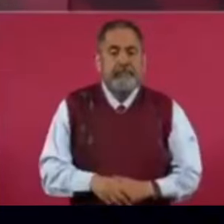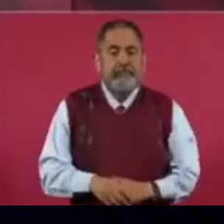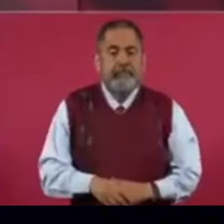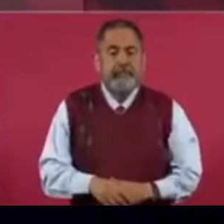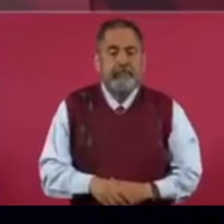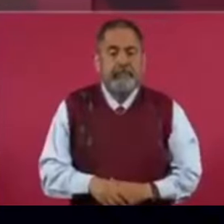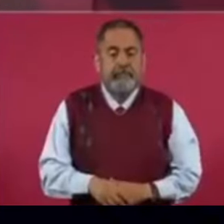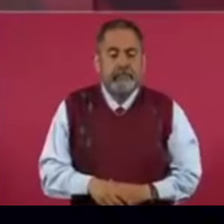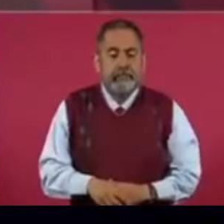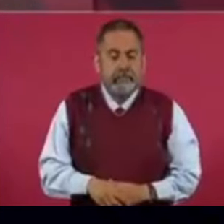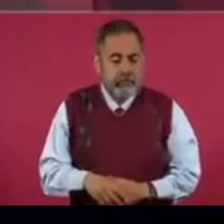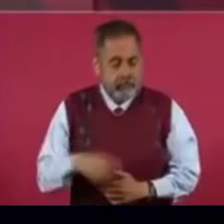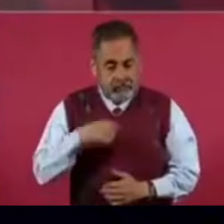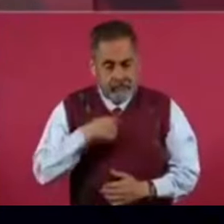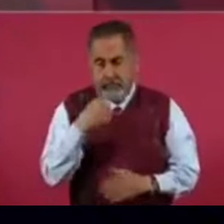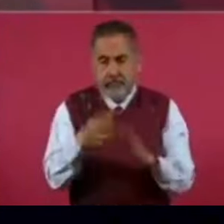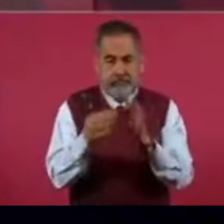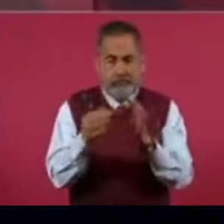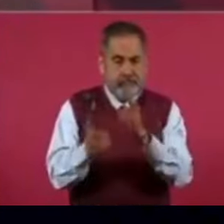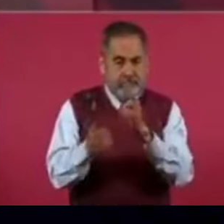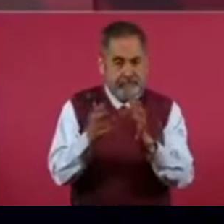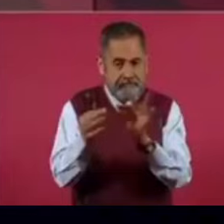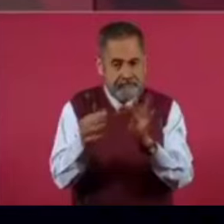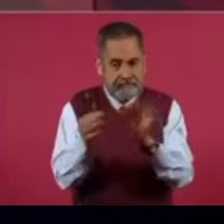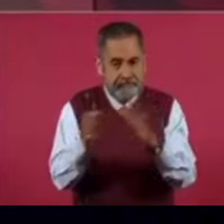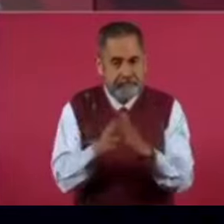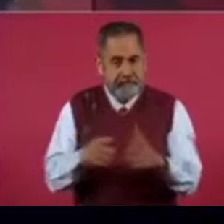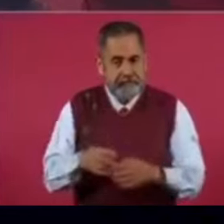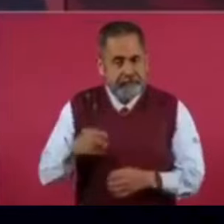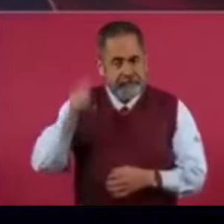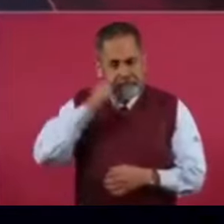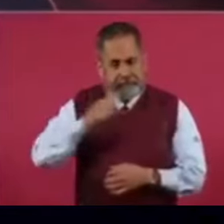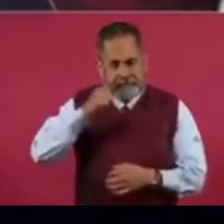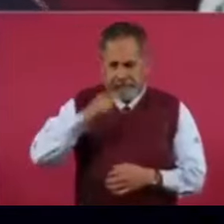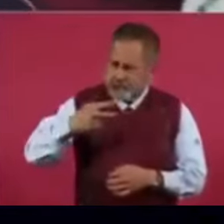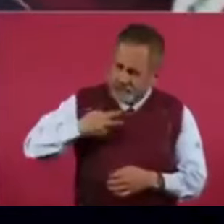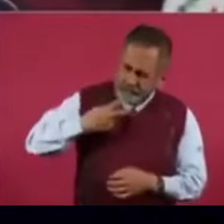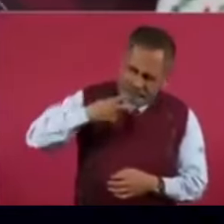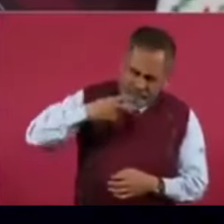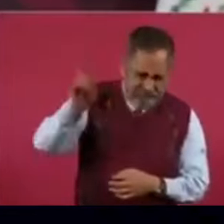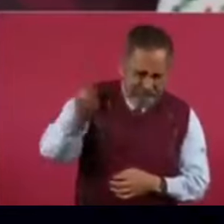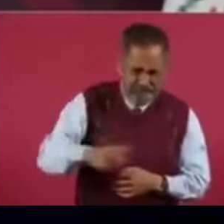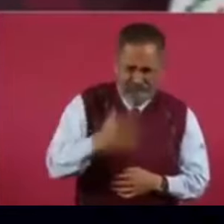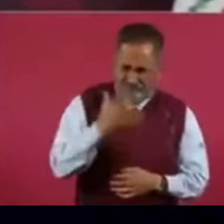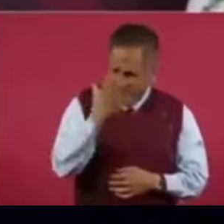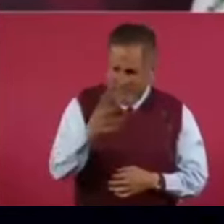que les estaba hablando, como siempre, con la verdad,